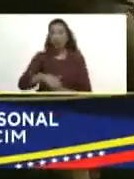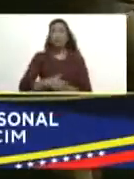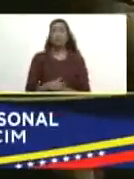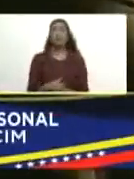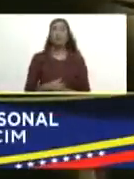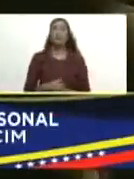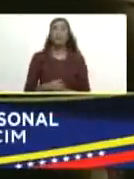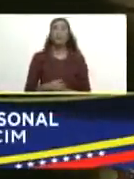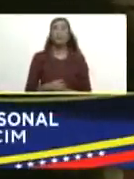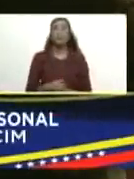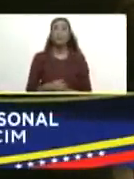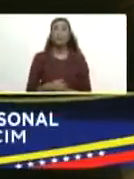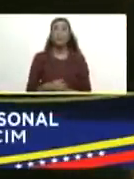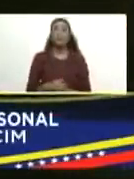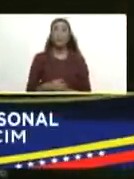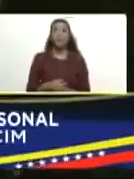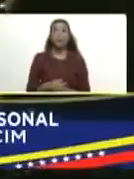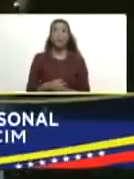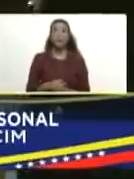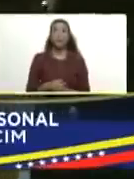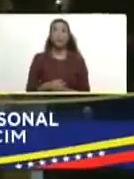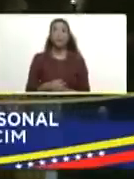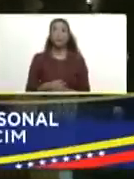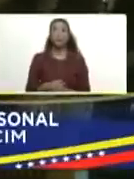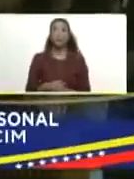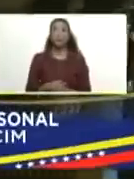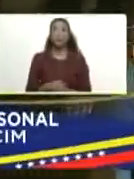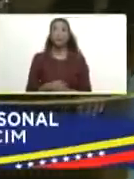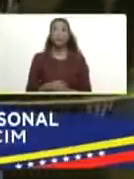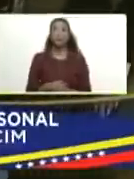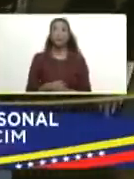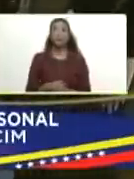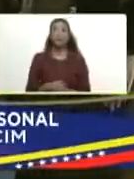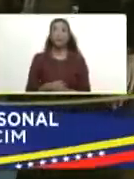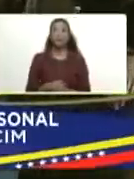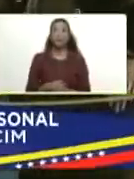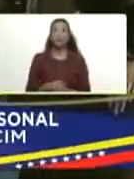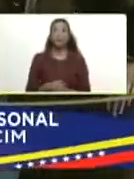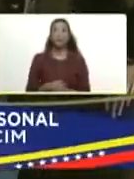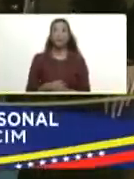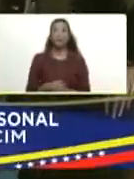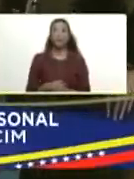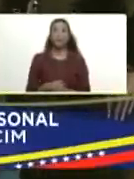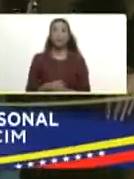mi comandante en jefe. Permiso para recibir el grado de capitán de la Fuerza Armada Nacional Bolivariana.